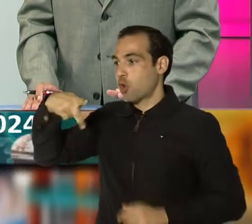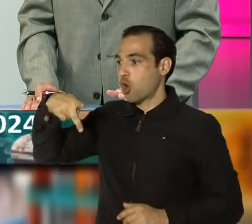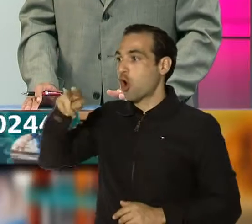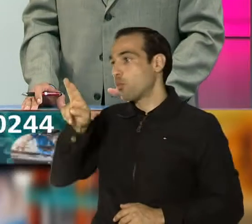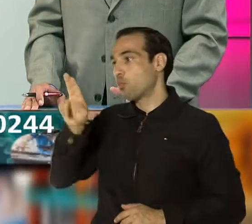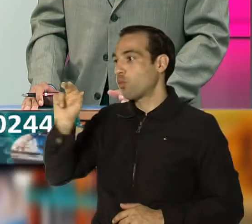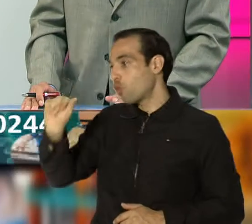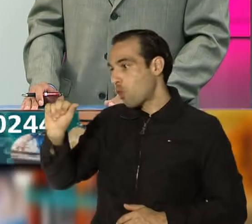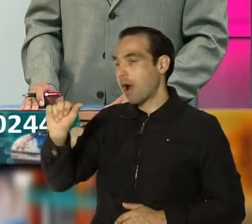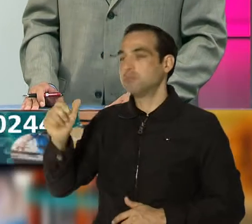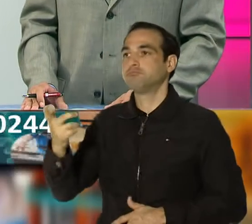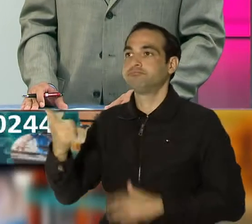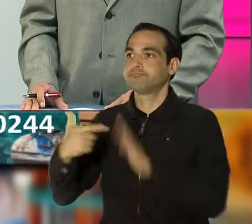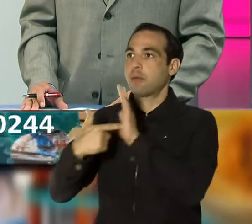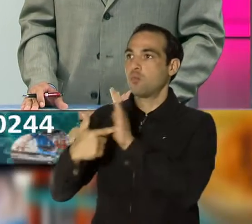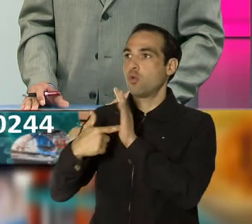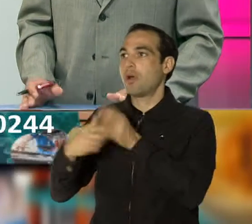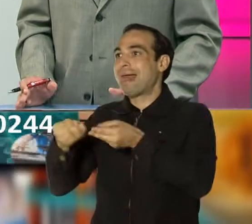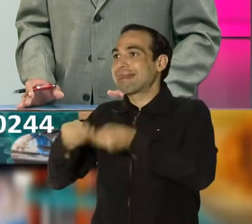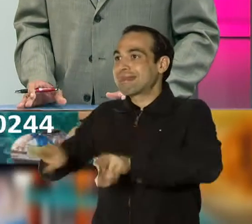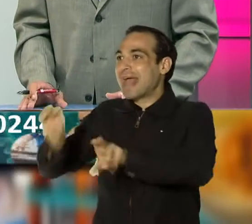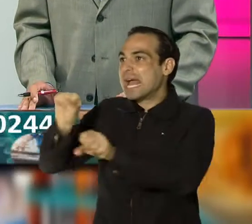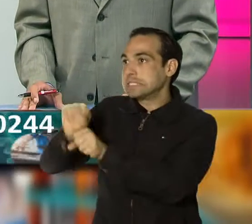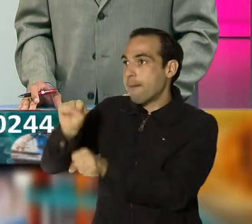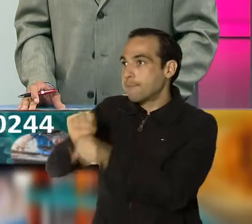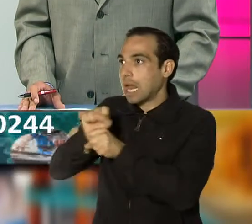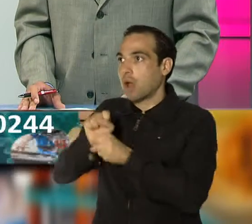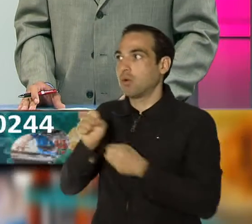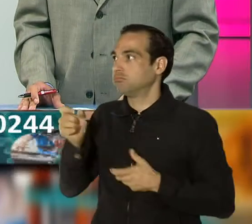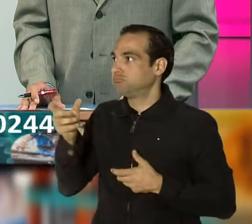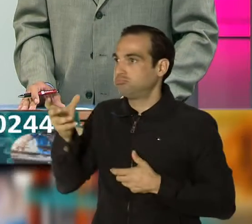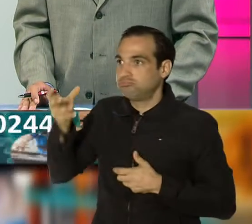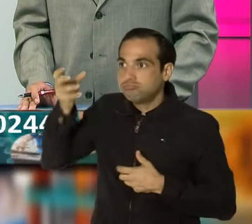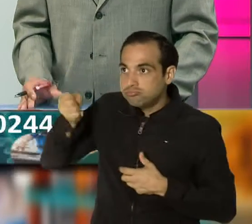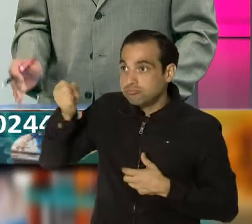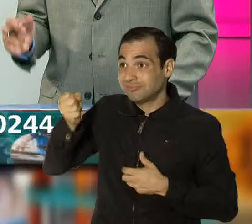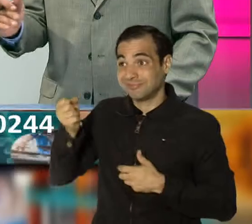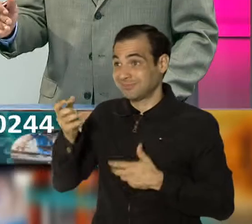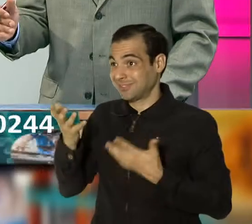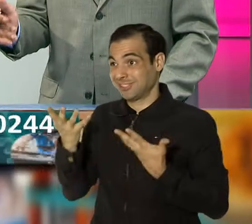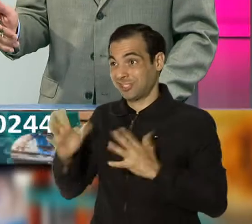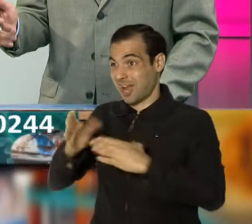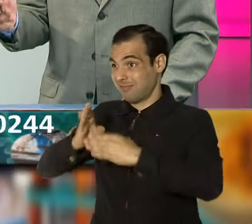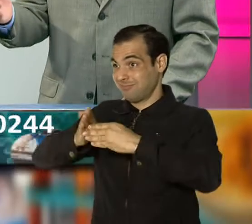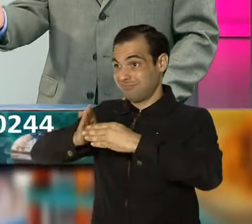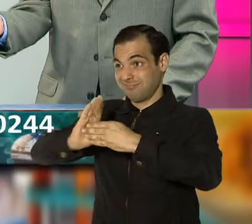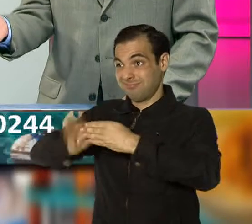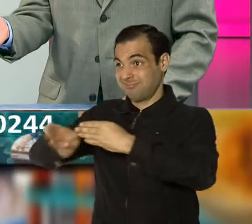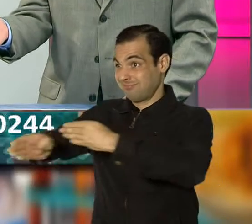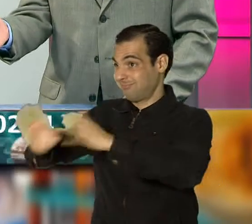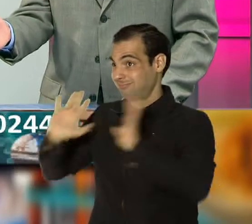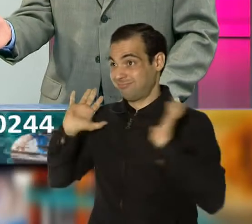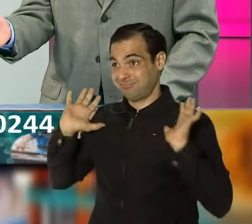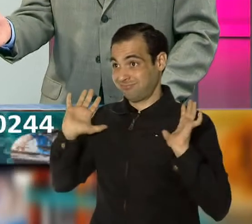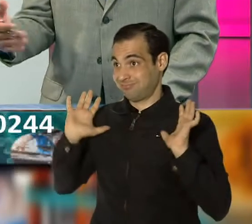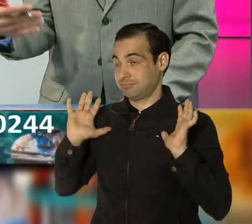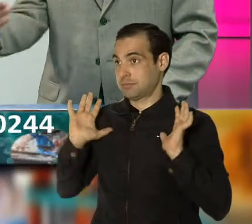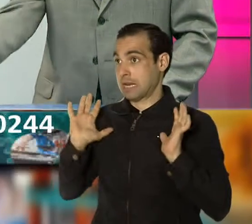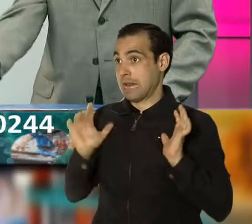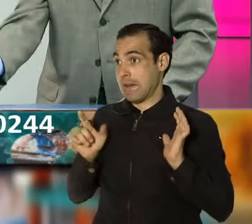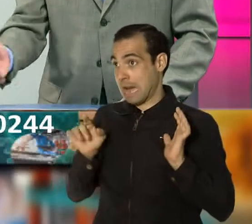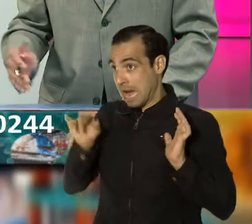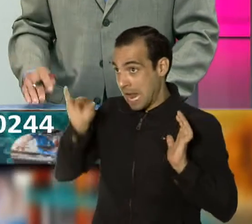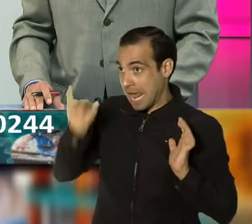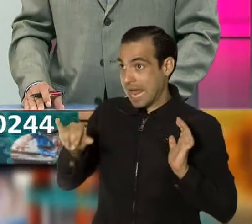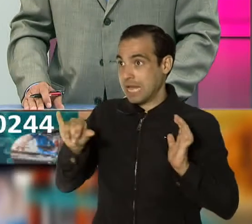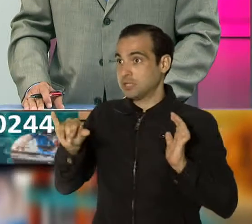ayudas por desempleo y muchas personas hicieron un pecunio que tiene un tope. No necesariamente eso los instó